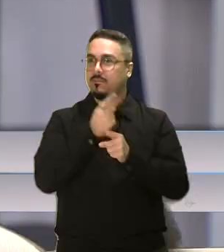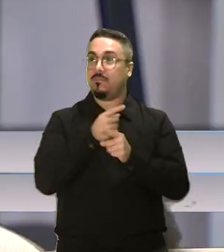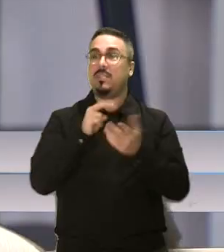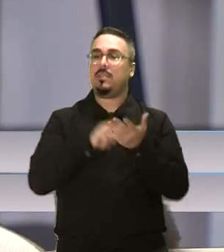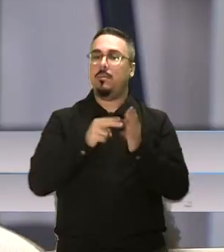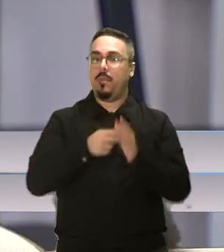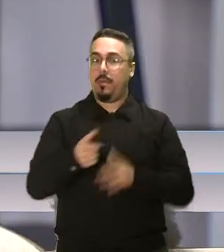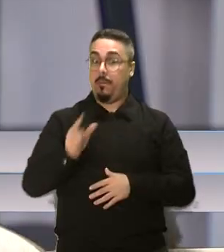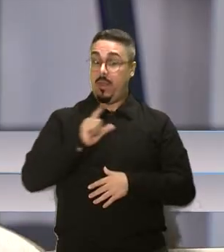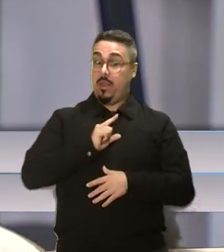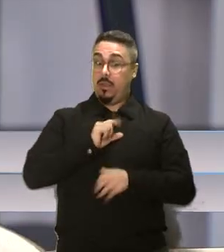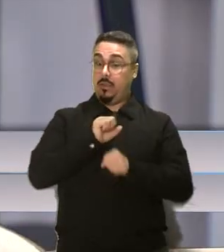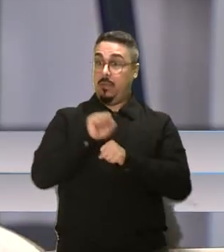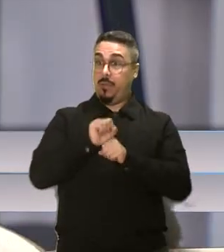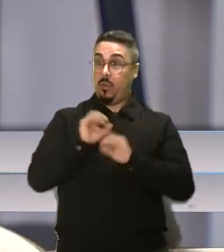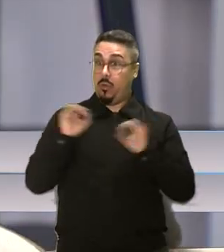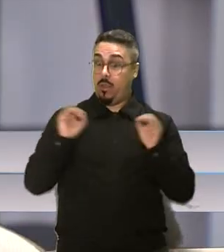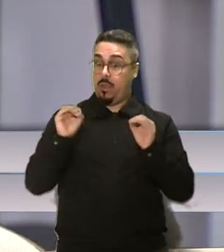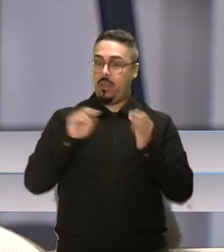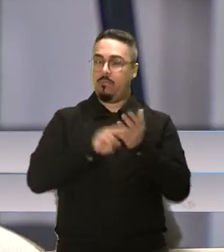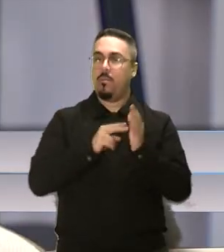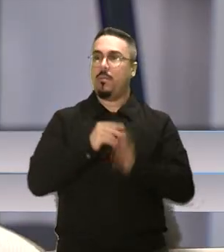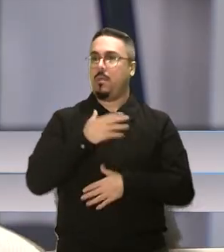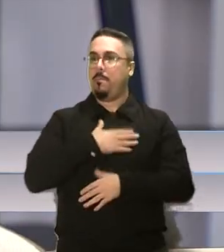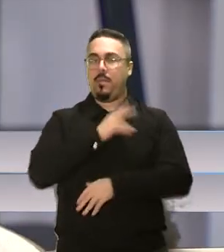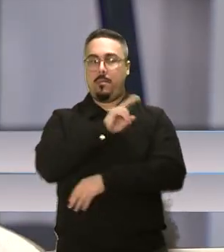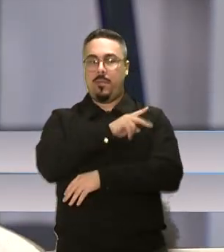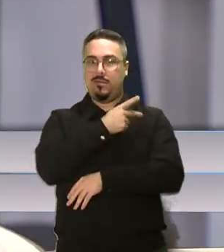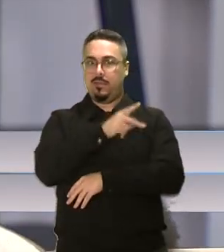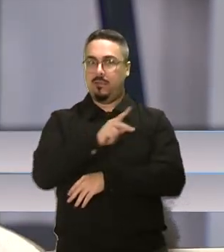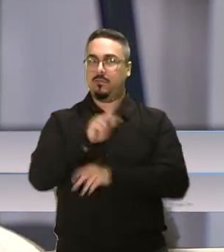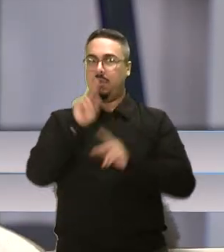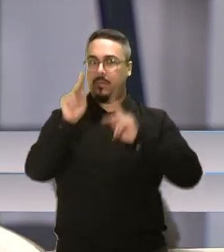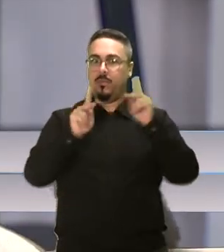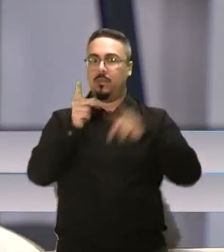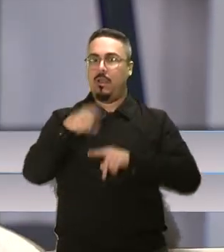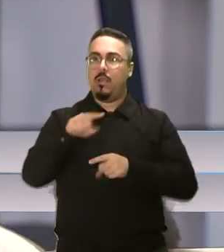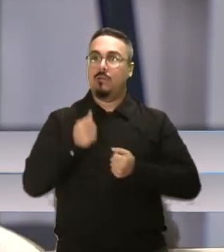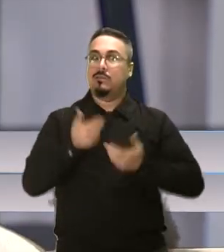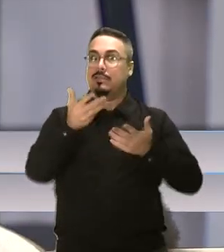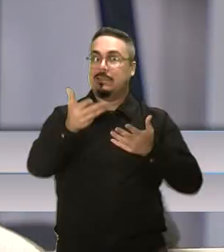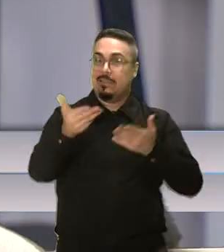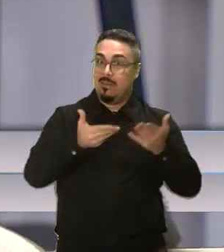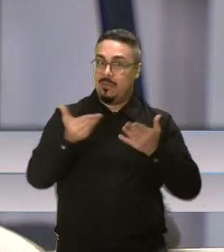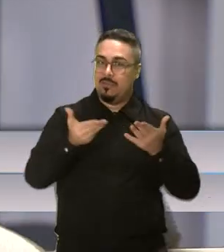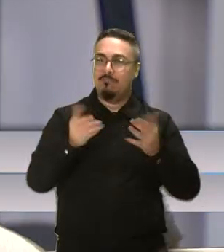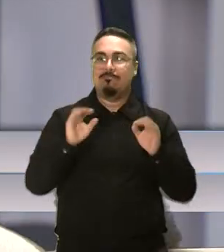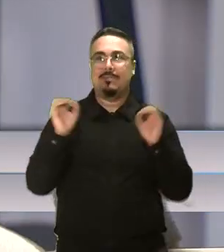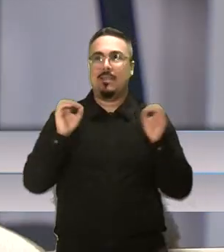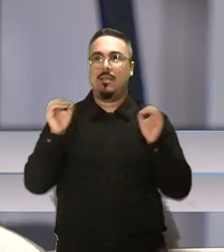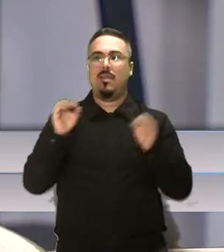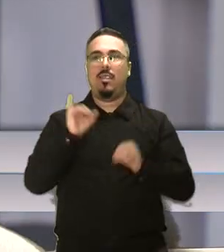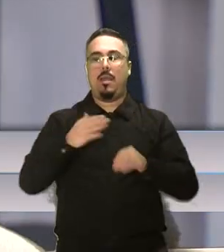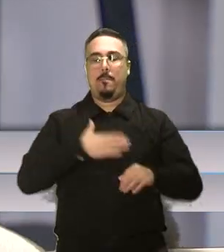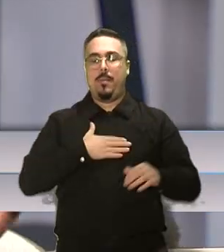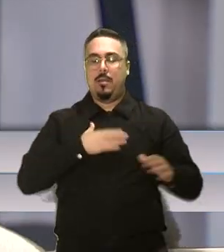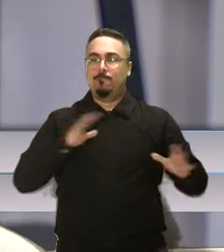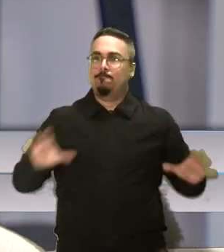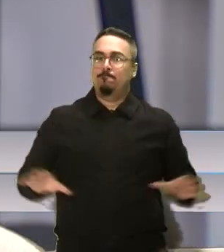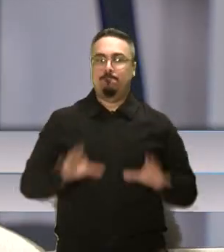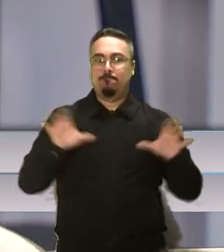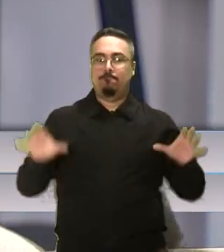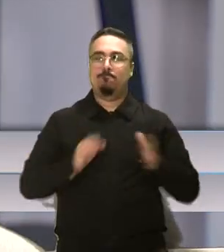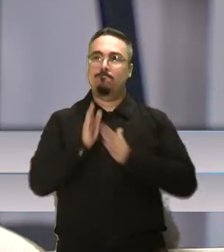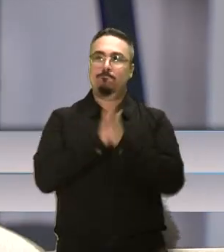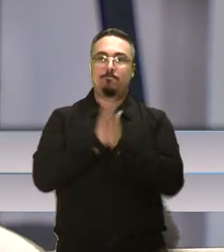trabajo Quiere decir que mis pacientes o la población se quedó sin los servicios Así que fue mi mayor motivación para poder verdad abrir lo